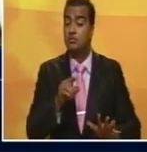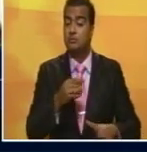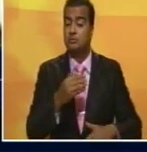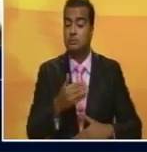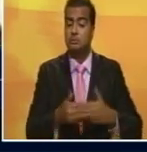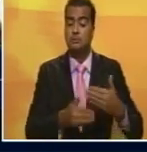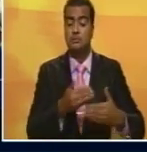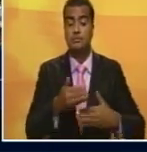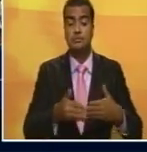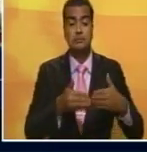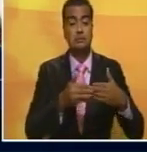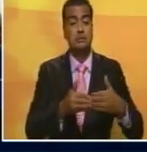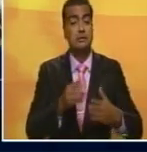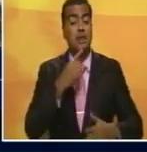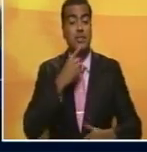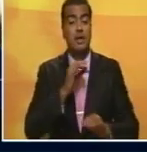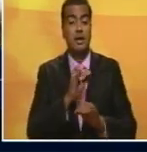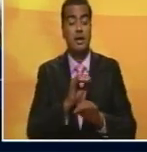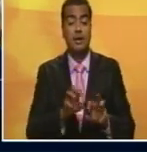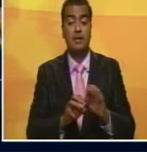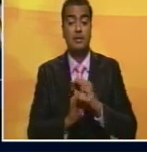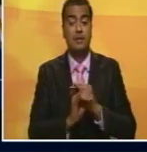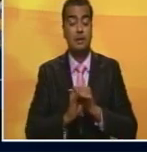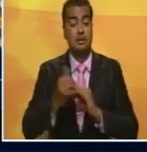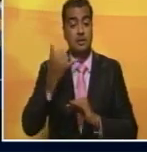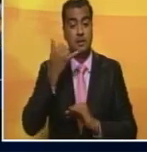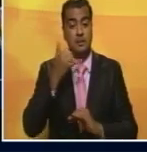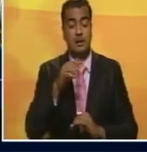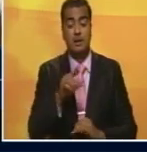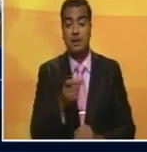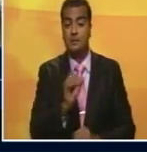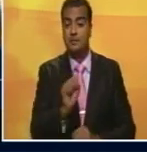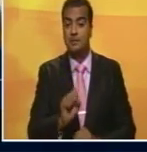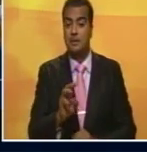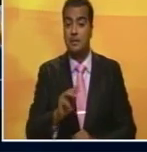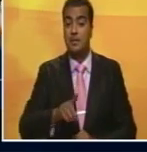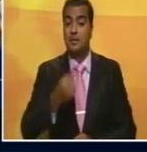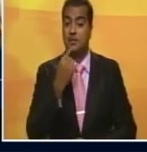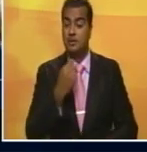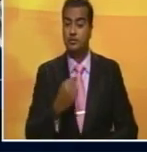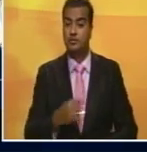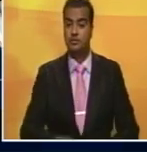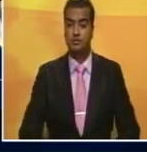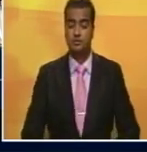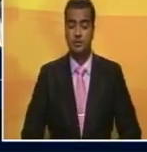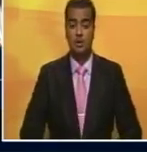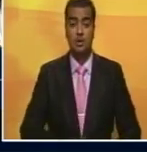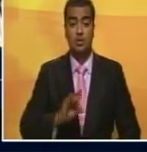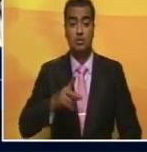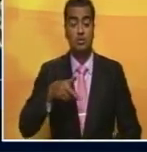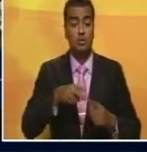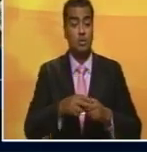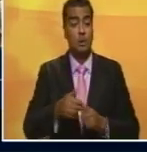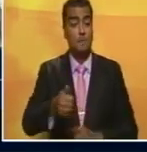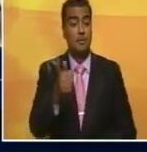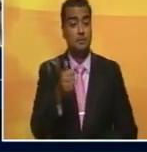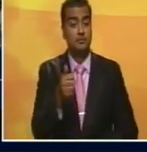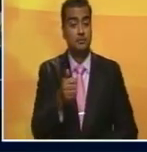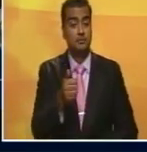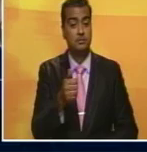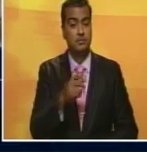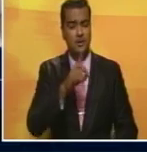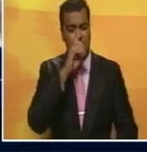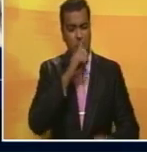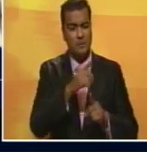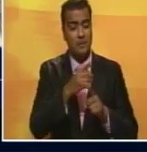la navegación de Internet y afectó las llamadas en la red GSM. Enfatizó que han habido 8 cortes de fibra que afectan directamente